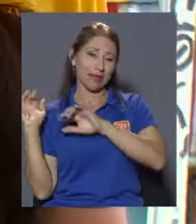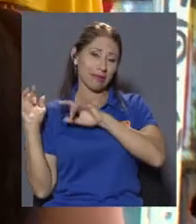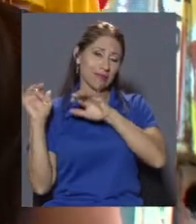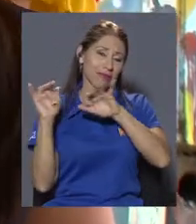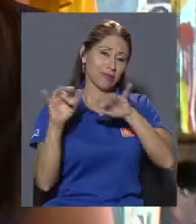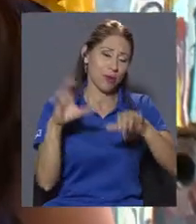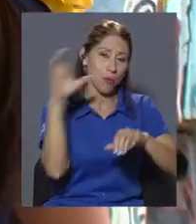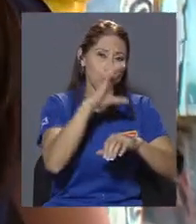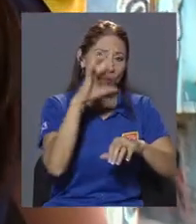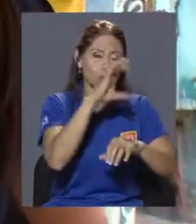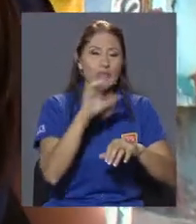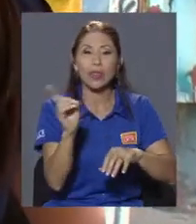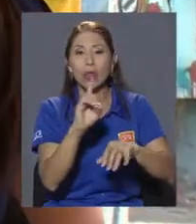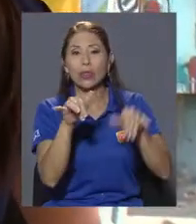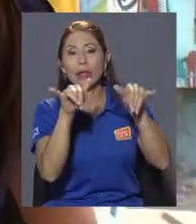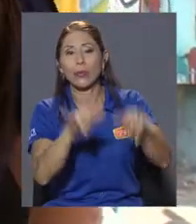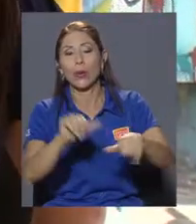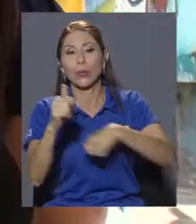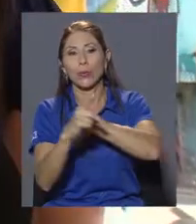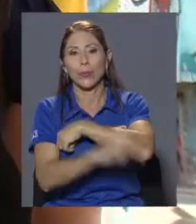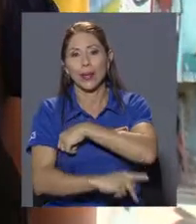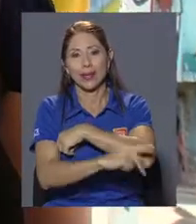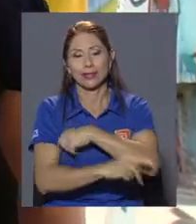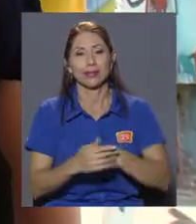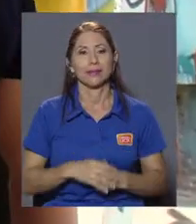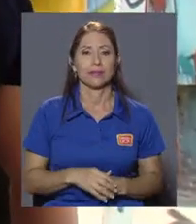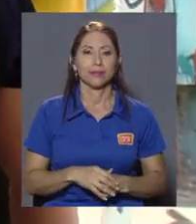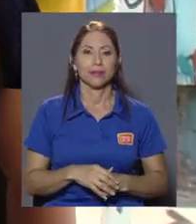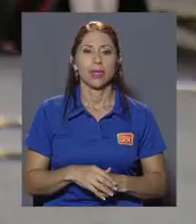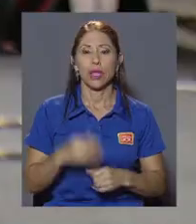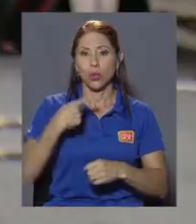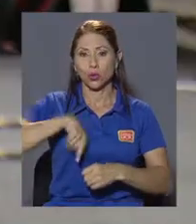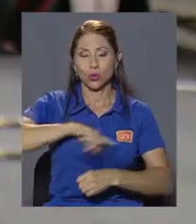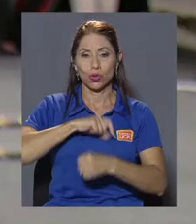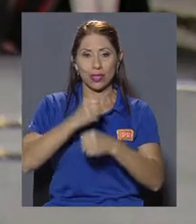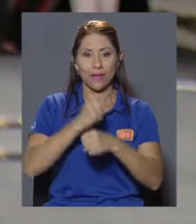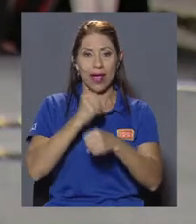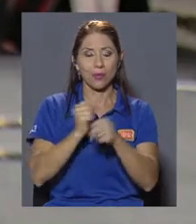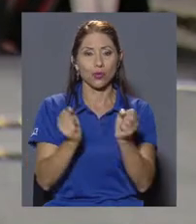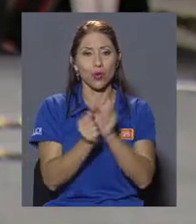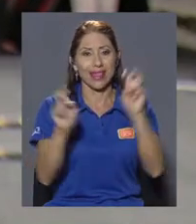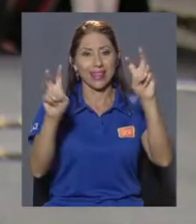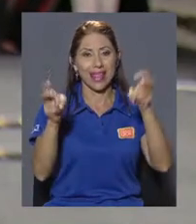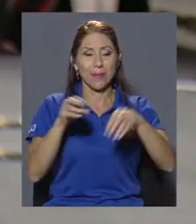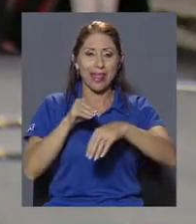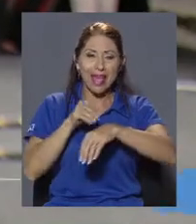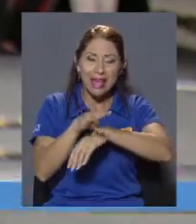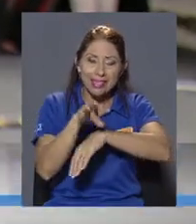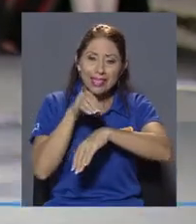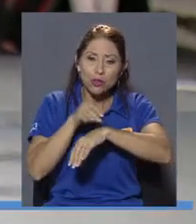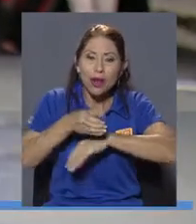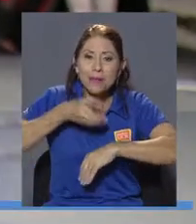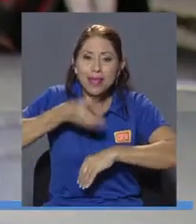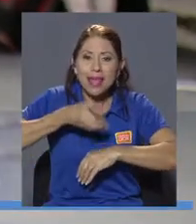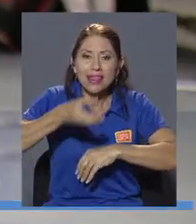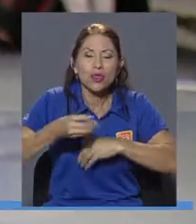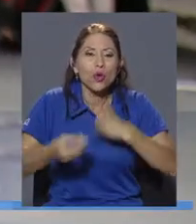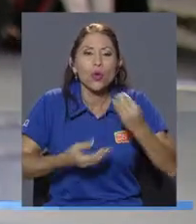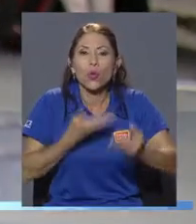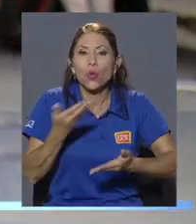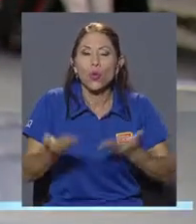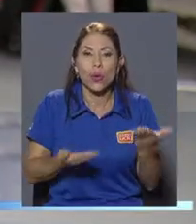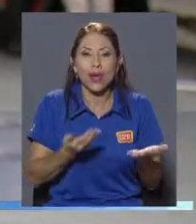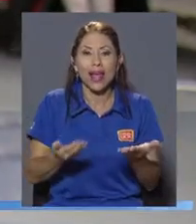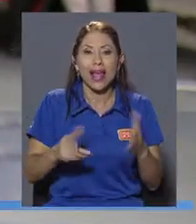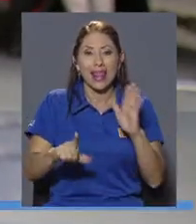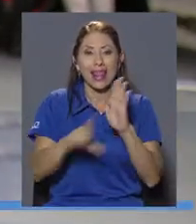buscan refugio en el exterior. Trabajamos principalmente en el tema de asesoramiento en cuanto a lo que consiste la